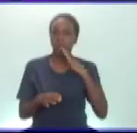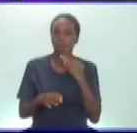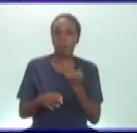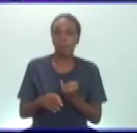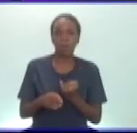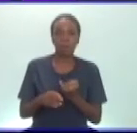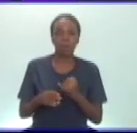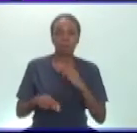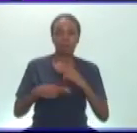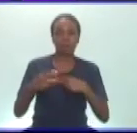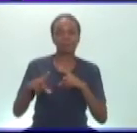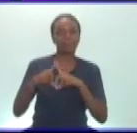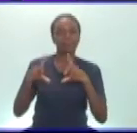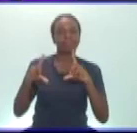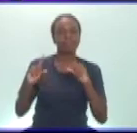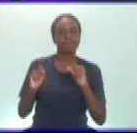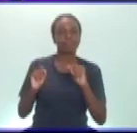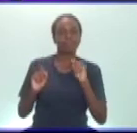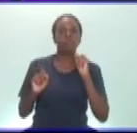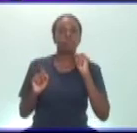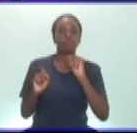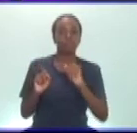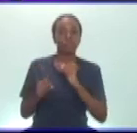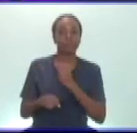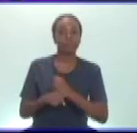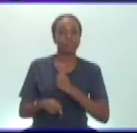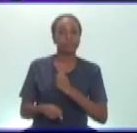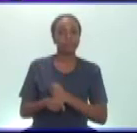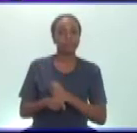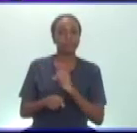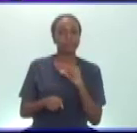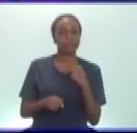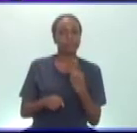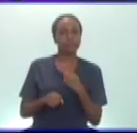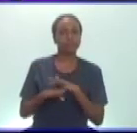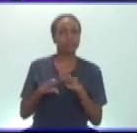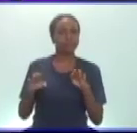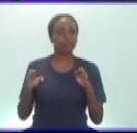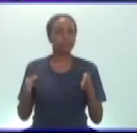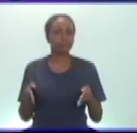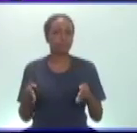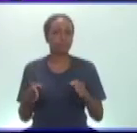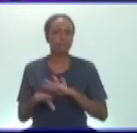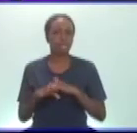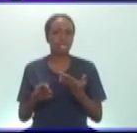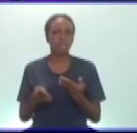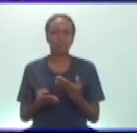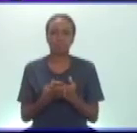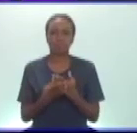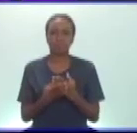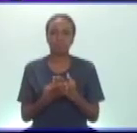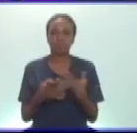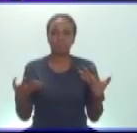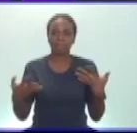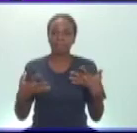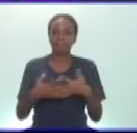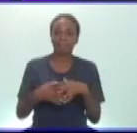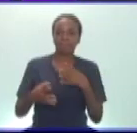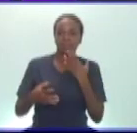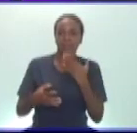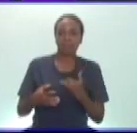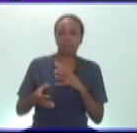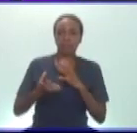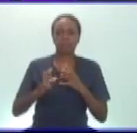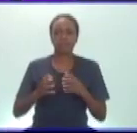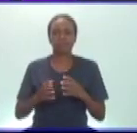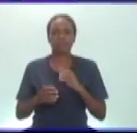tema. Le corresponde a usted hacer su trabajo de mesa, hacer los tanteos pertinentes para lograr la coherencia, la colección y la calidad de las ideas. Y